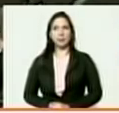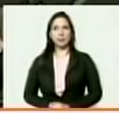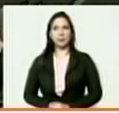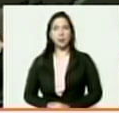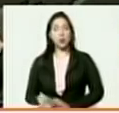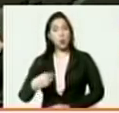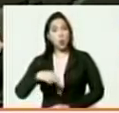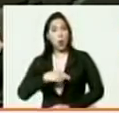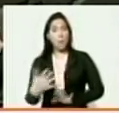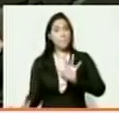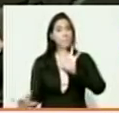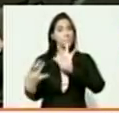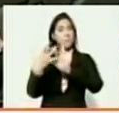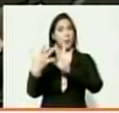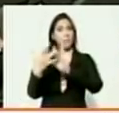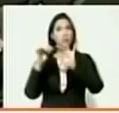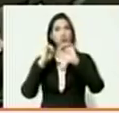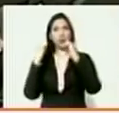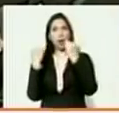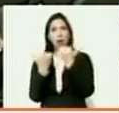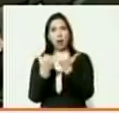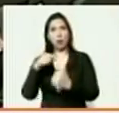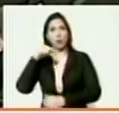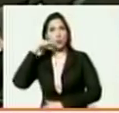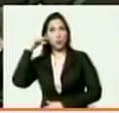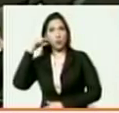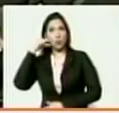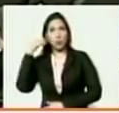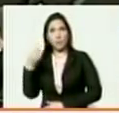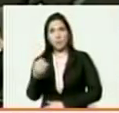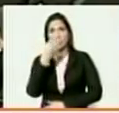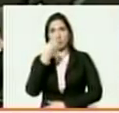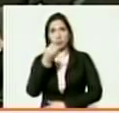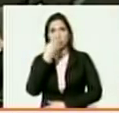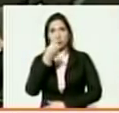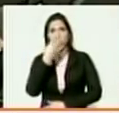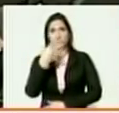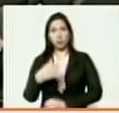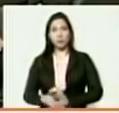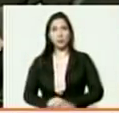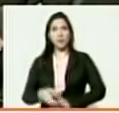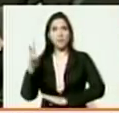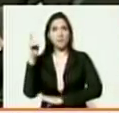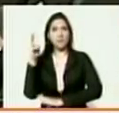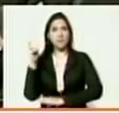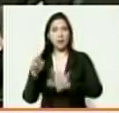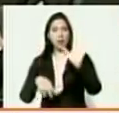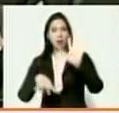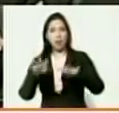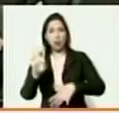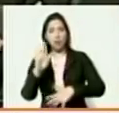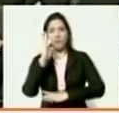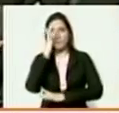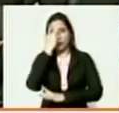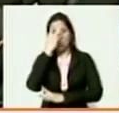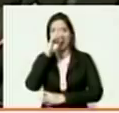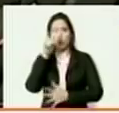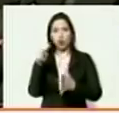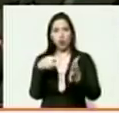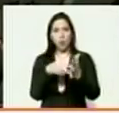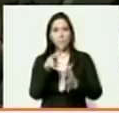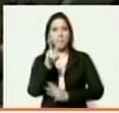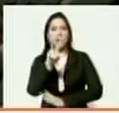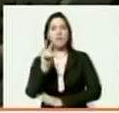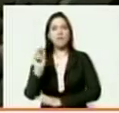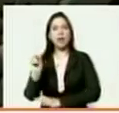Transmitimos desde el Salón Ayacucho del Palacio de Miraflores este viernes 14 de febrero de